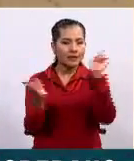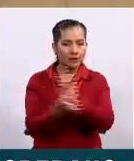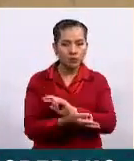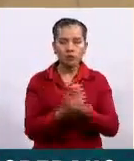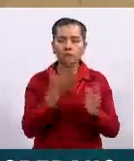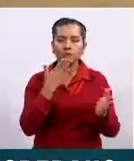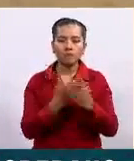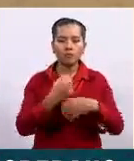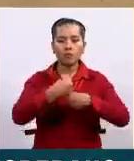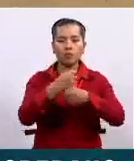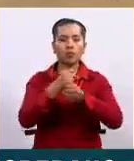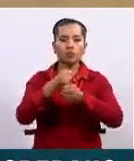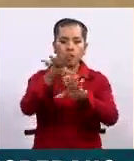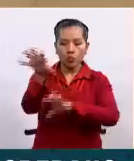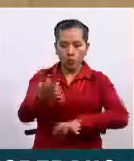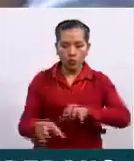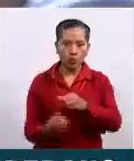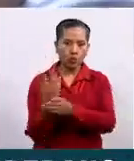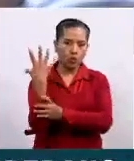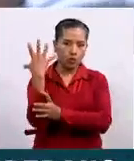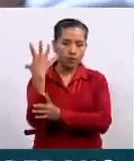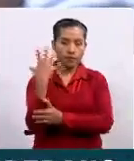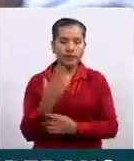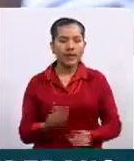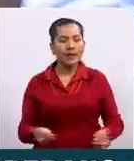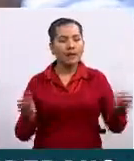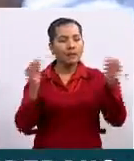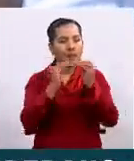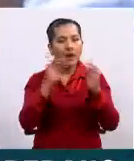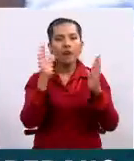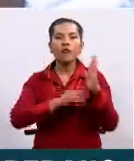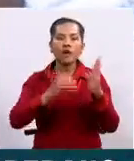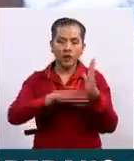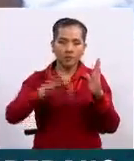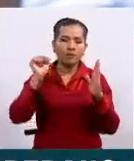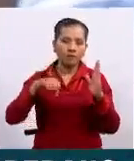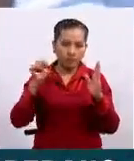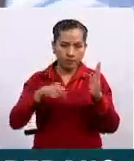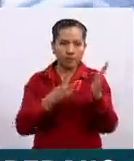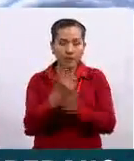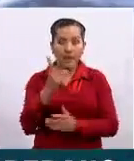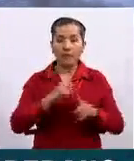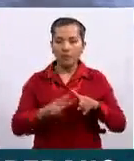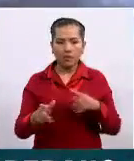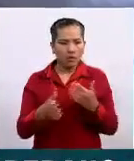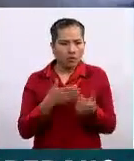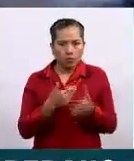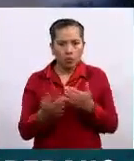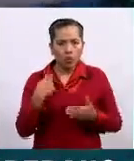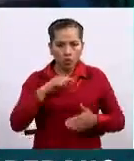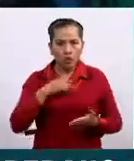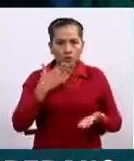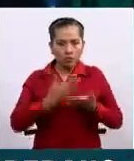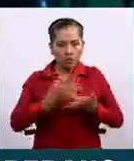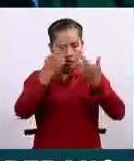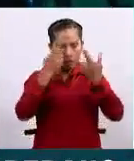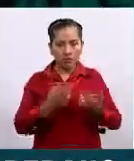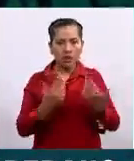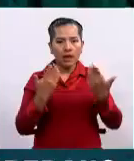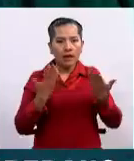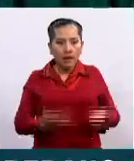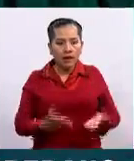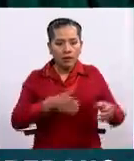tema productivo. Hace falta mucho, es verdad, pero a pesar de eso seguimos siendo un país digno, un país soberano, y